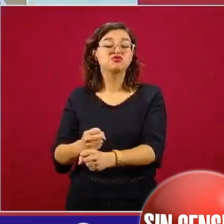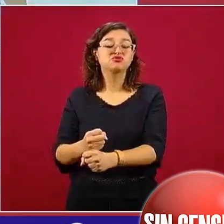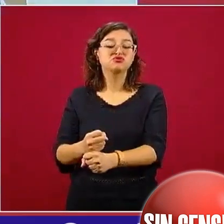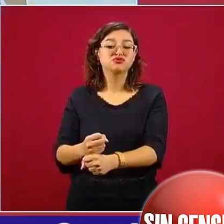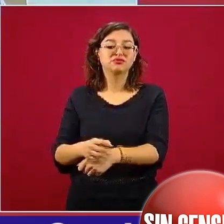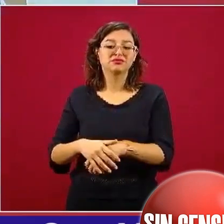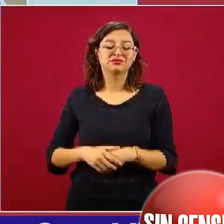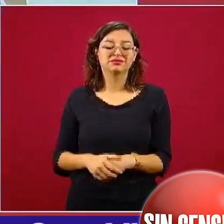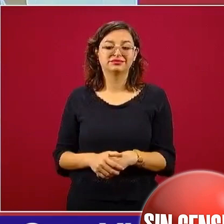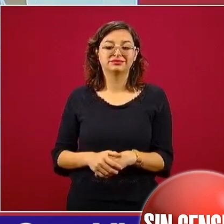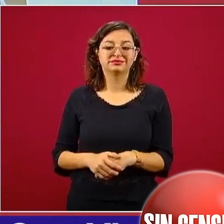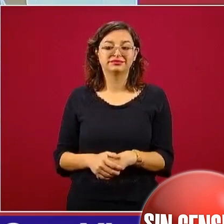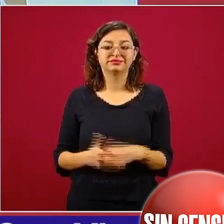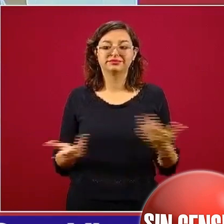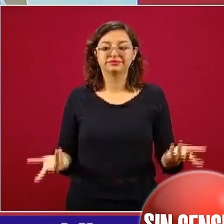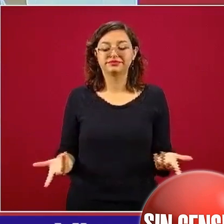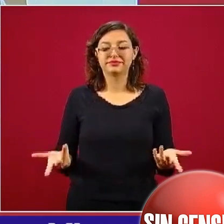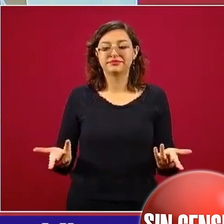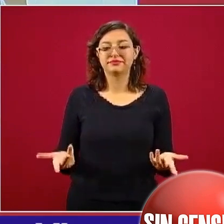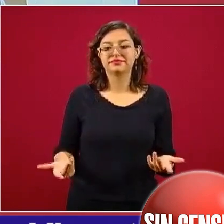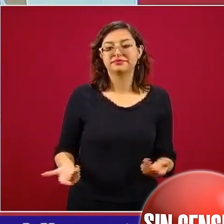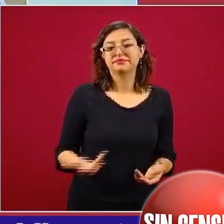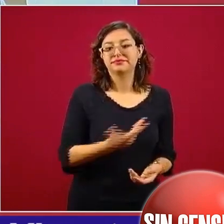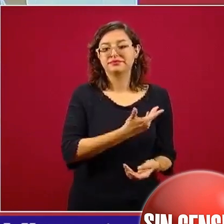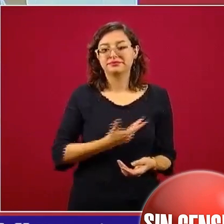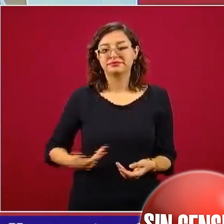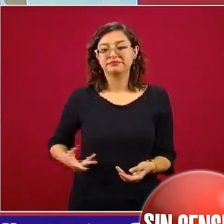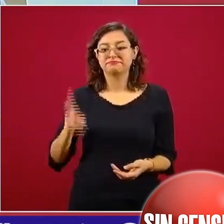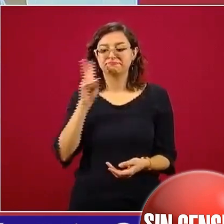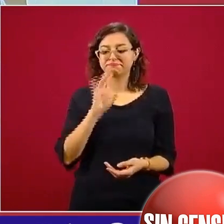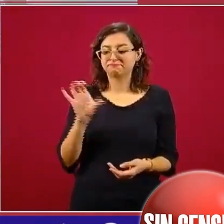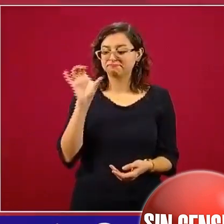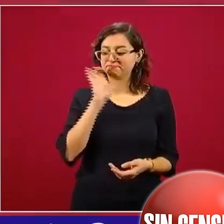cuando el presidente Carranza expide leyes